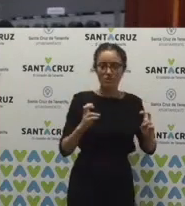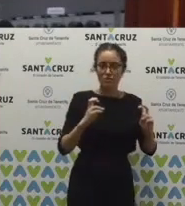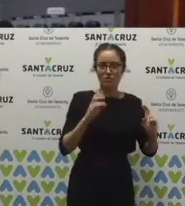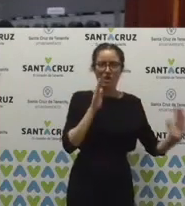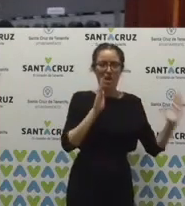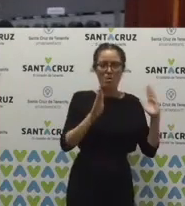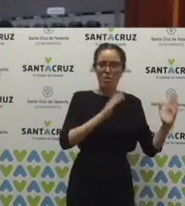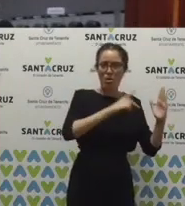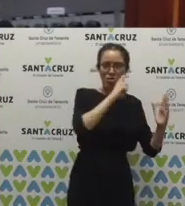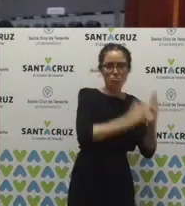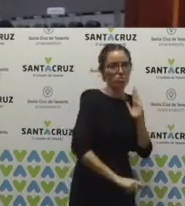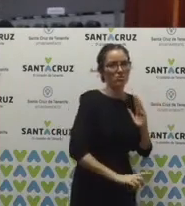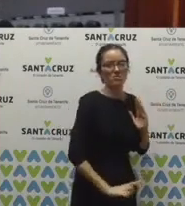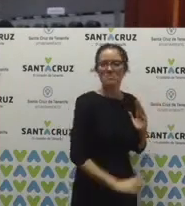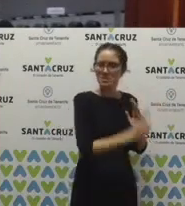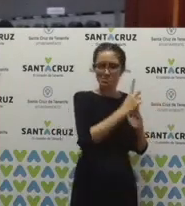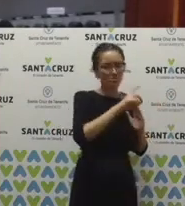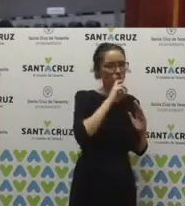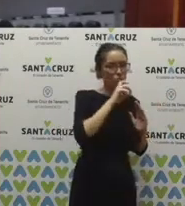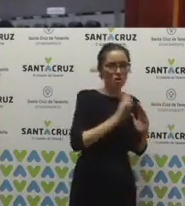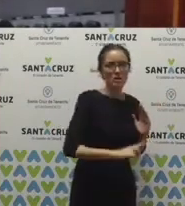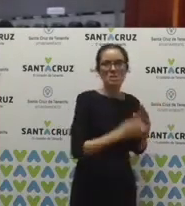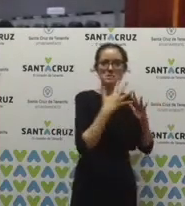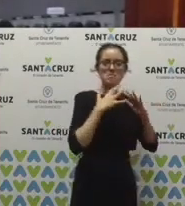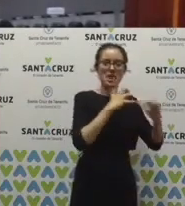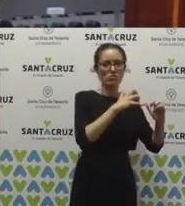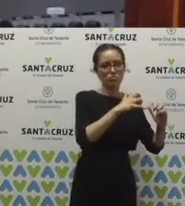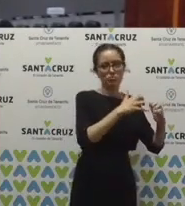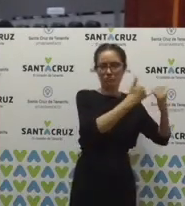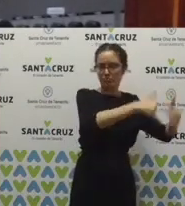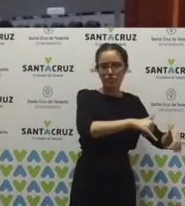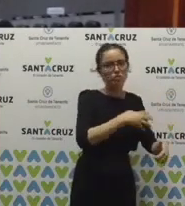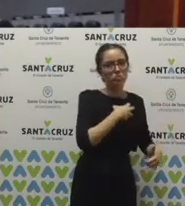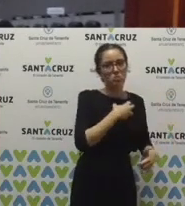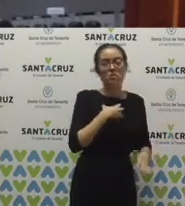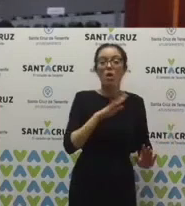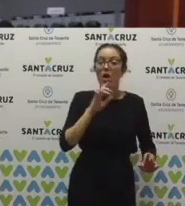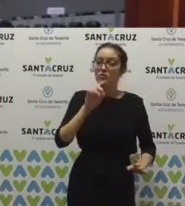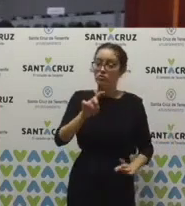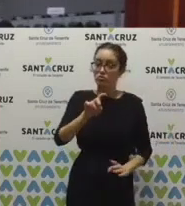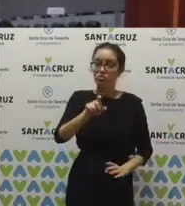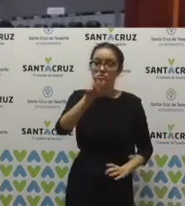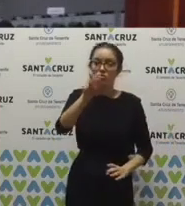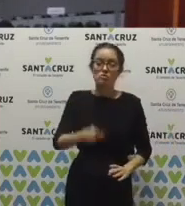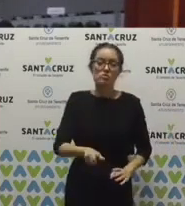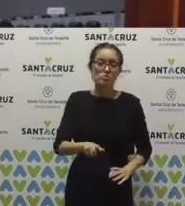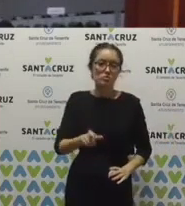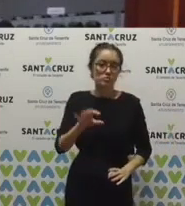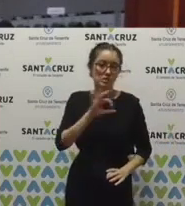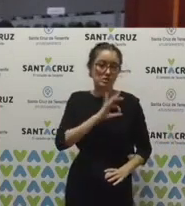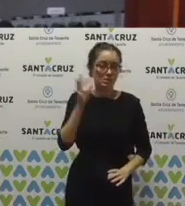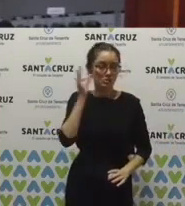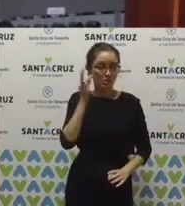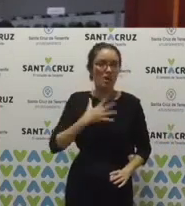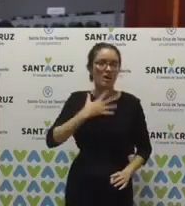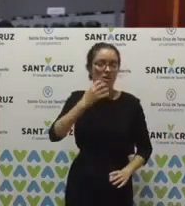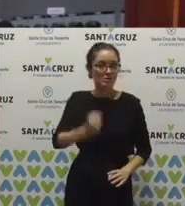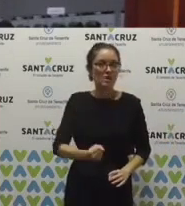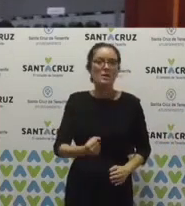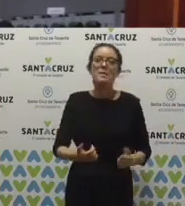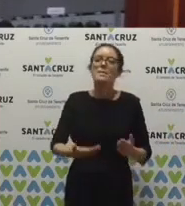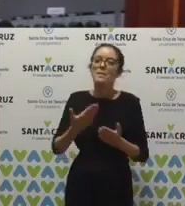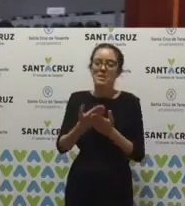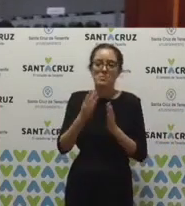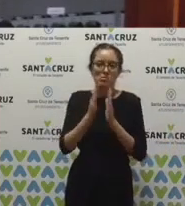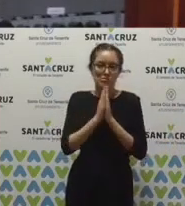poder celebrar un pleno que ya le adelantó la señora alcaldesa que le pedimos por favor que el próximo ya se